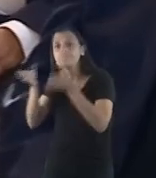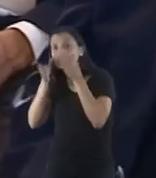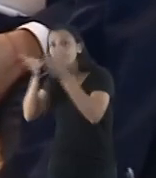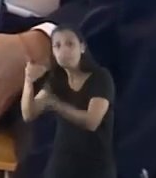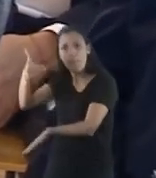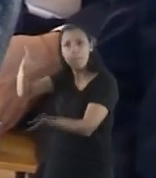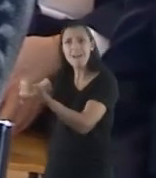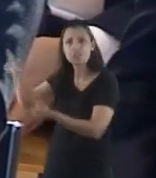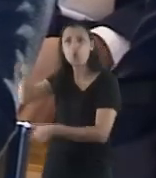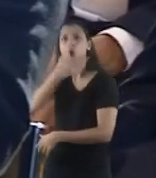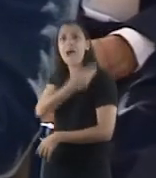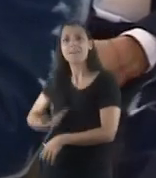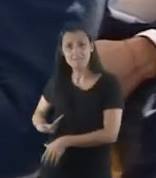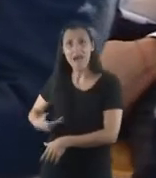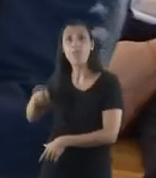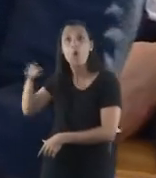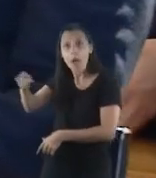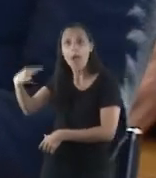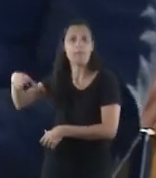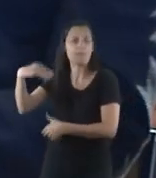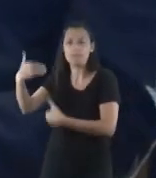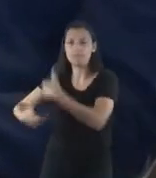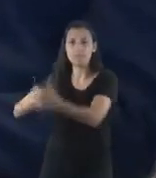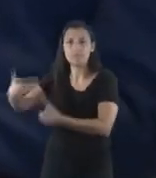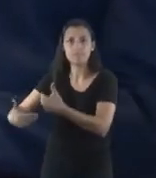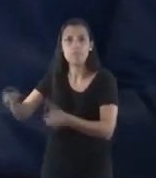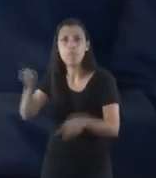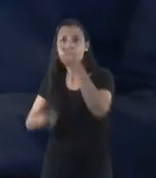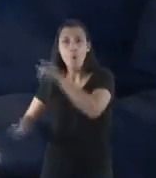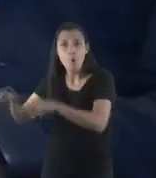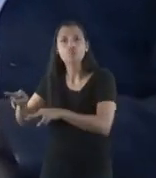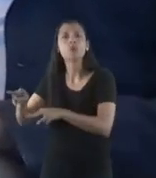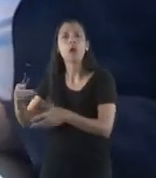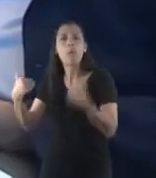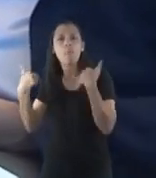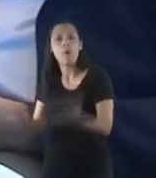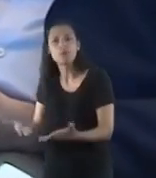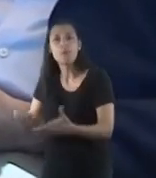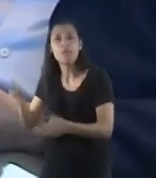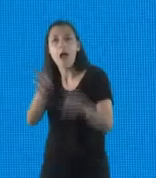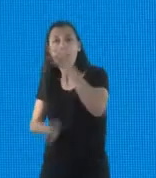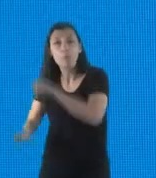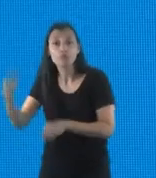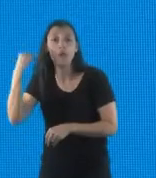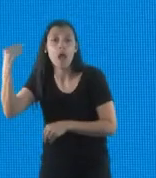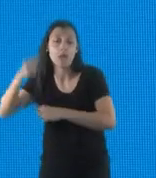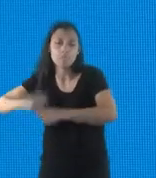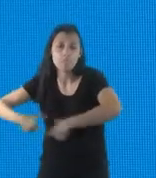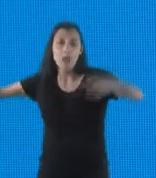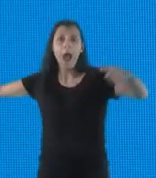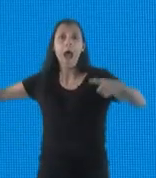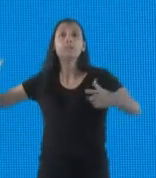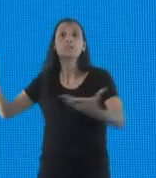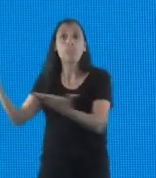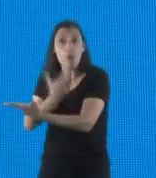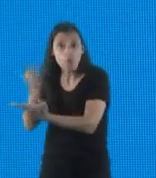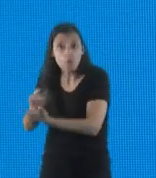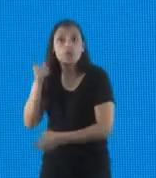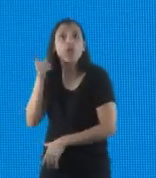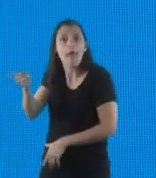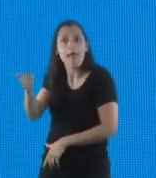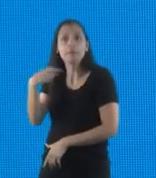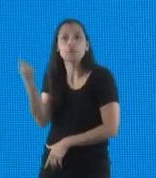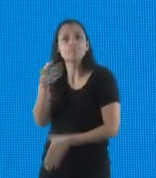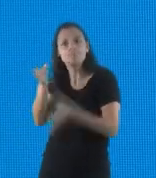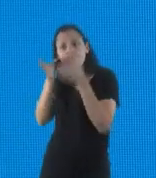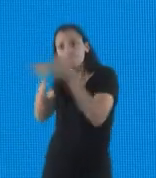Estado para llevar adelante la posibilidad de aumentar la capacidad productiva,